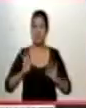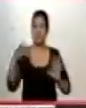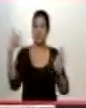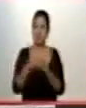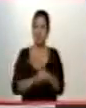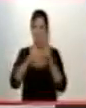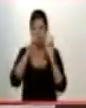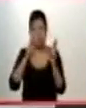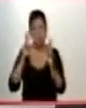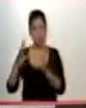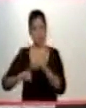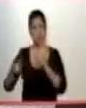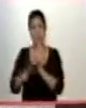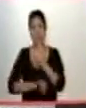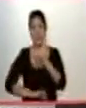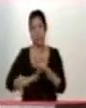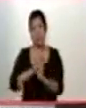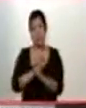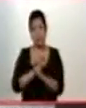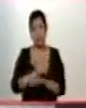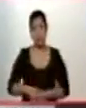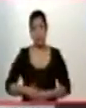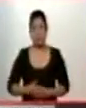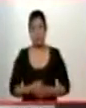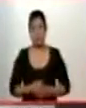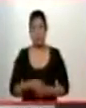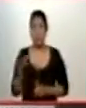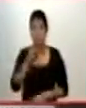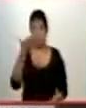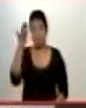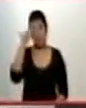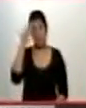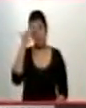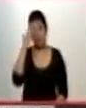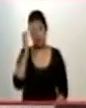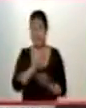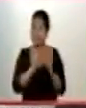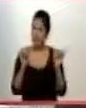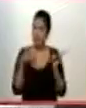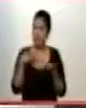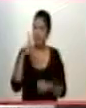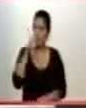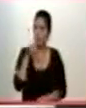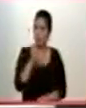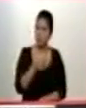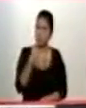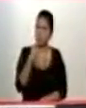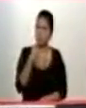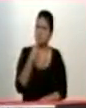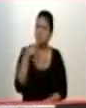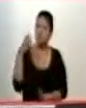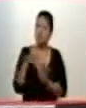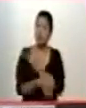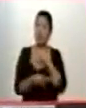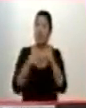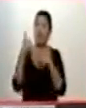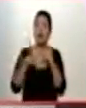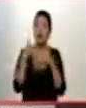el respeto del derecho internacional. Como ustedes bien saben, bueno, yo te escuché haciendo referencia sobre las